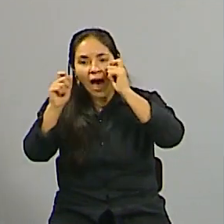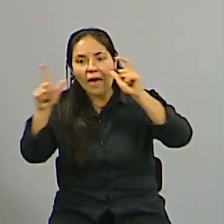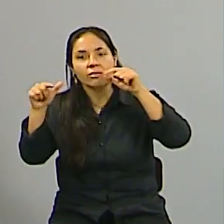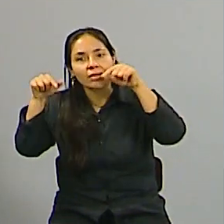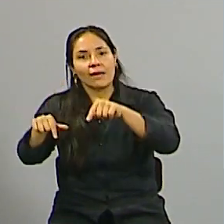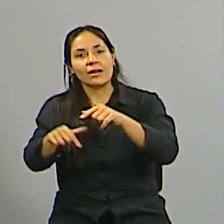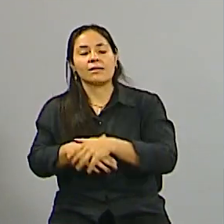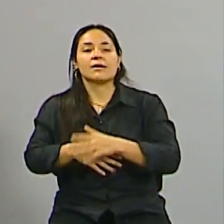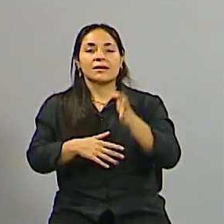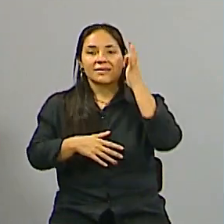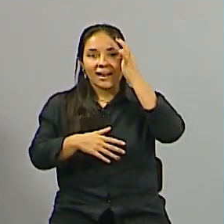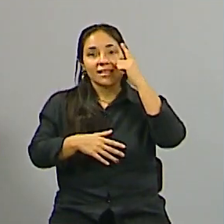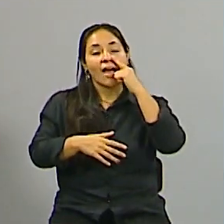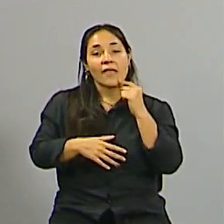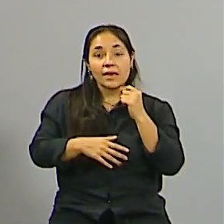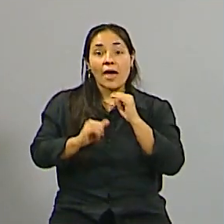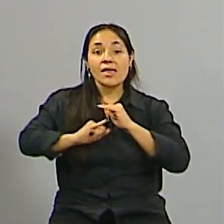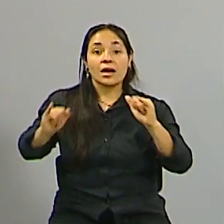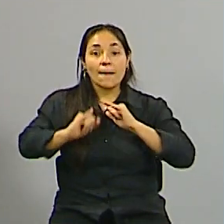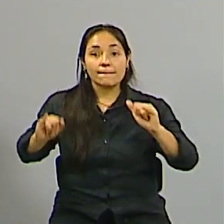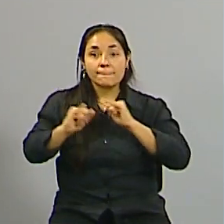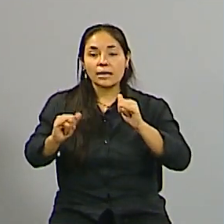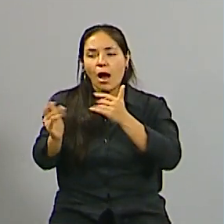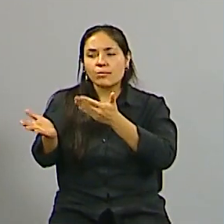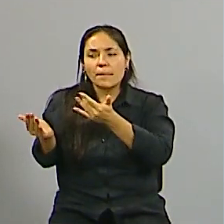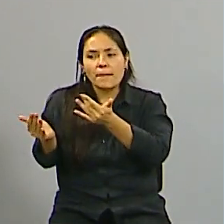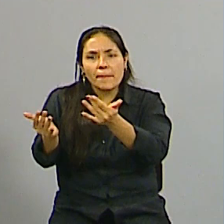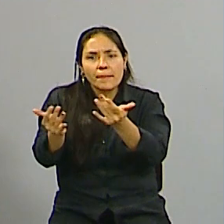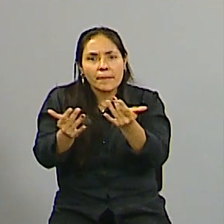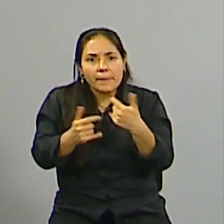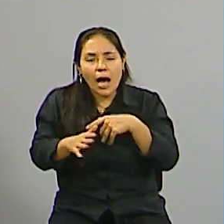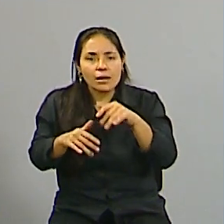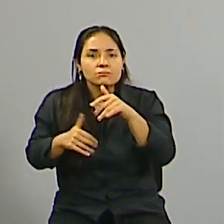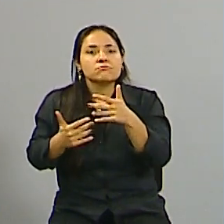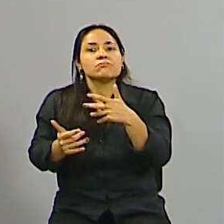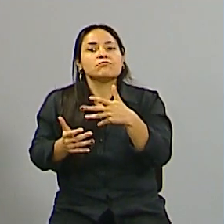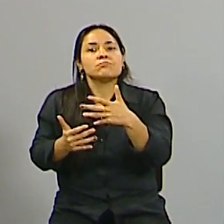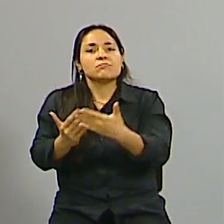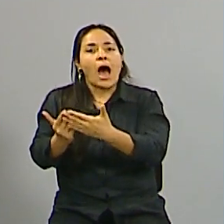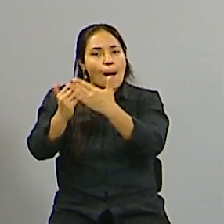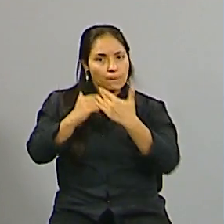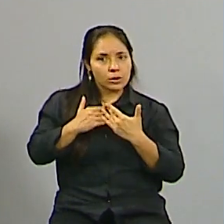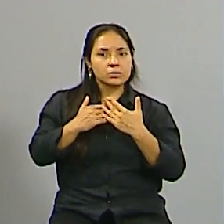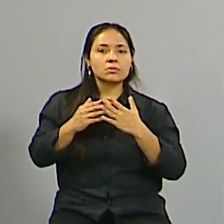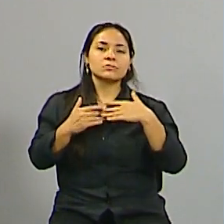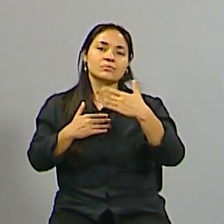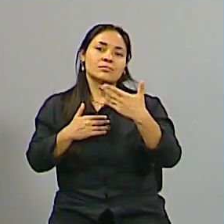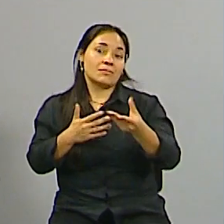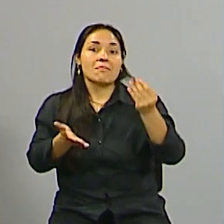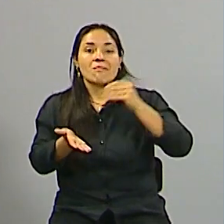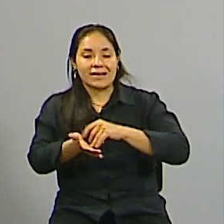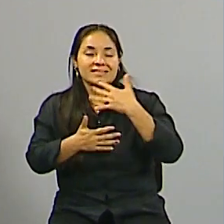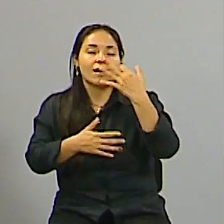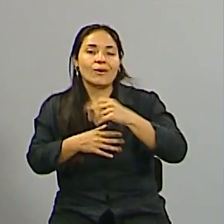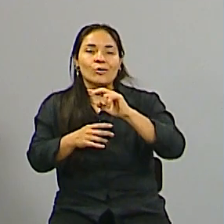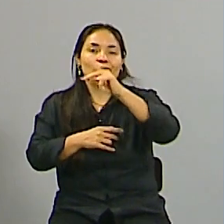30 días de campaña nosotros tuvimos esta performance, estamos convencidos que en 4 meses vamos a tener una muy superior, por eso entendemos que estamos